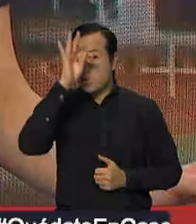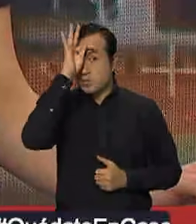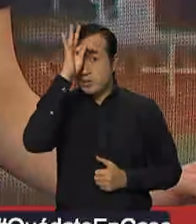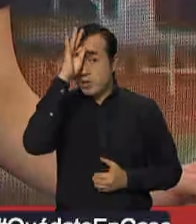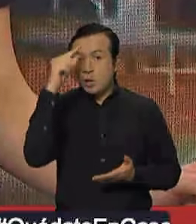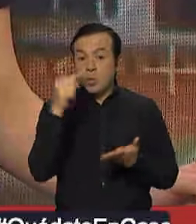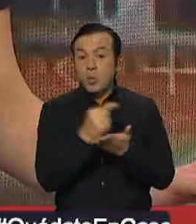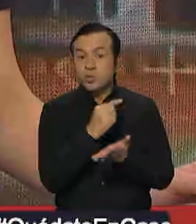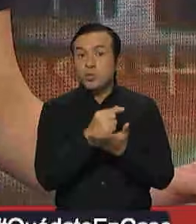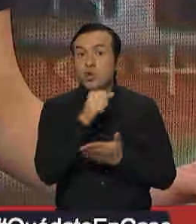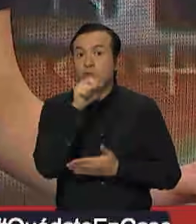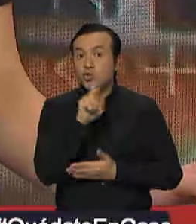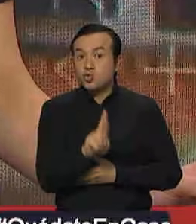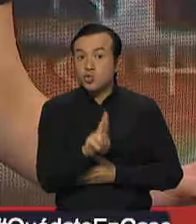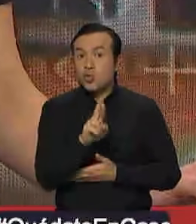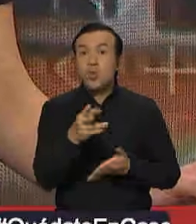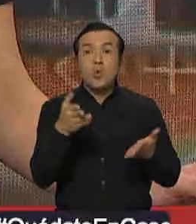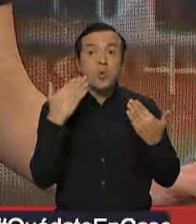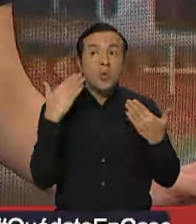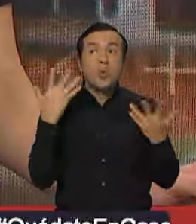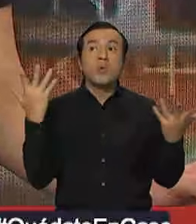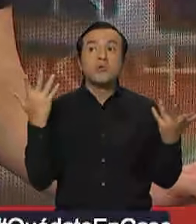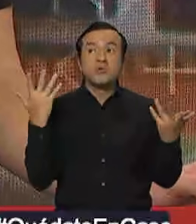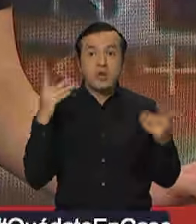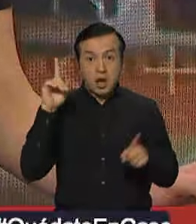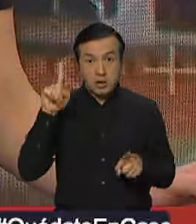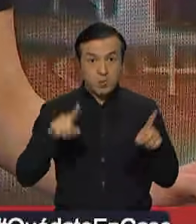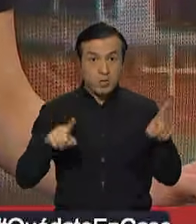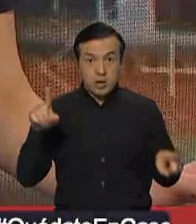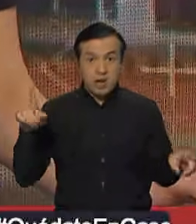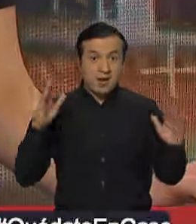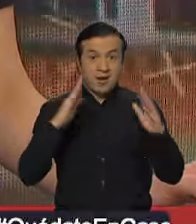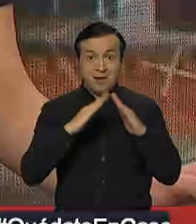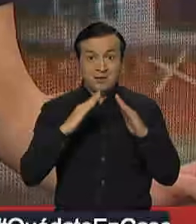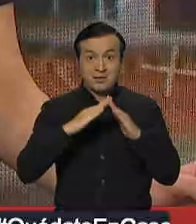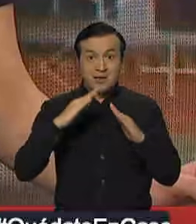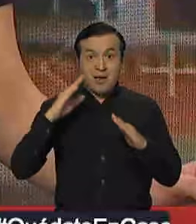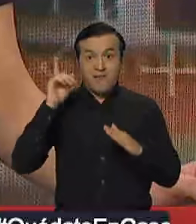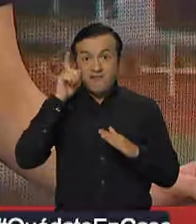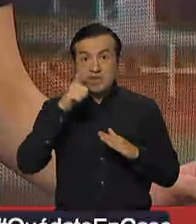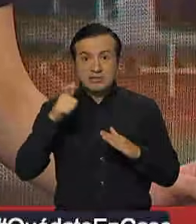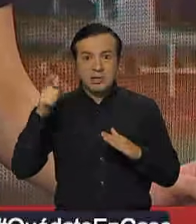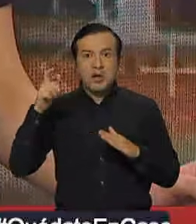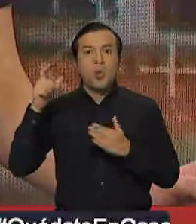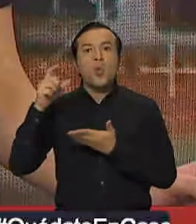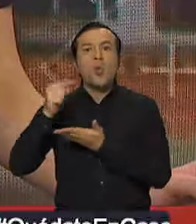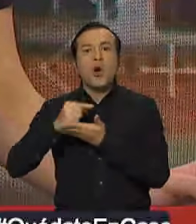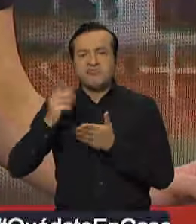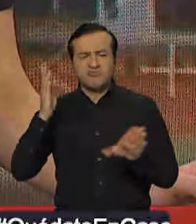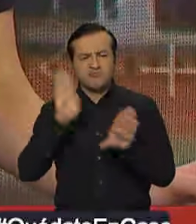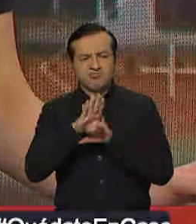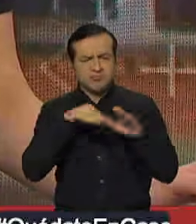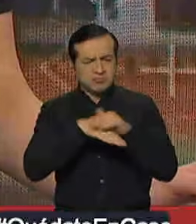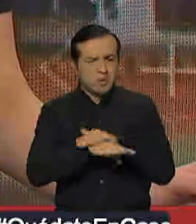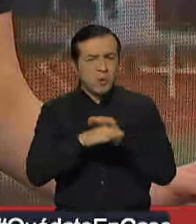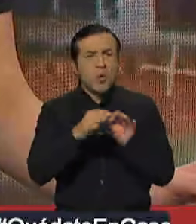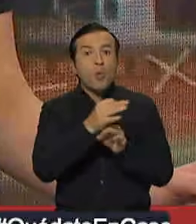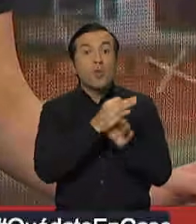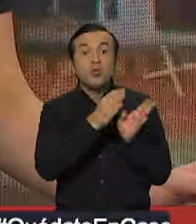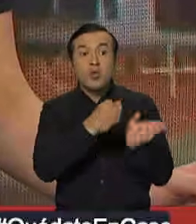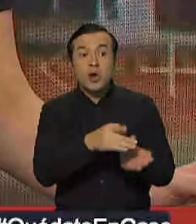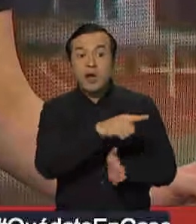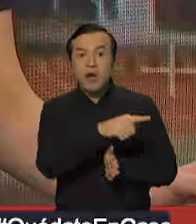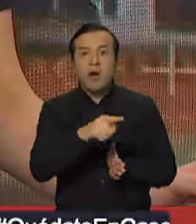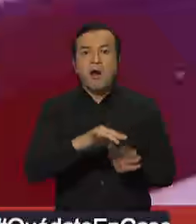Sur en Guayaquil y otras viviendas fueron allanadas por la Fiscalía del Guayas. Las autoridades investigan a funcionarios acusados de delito de